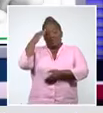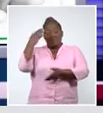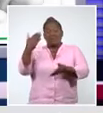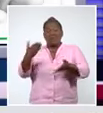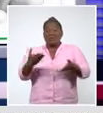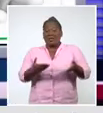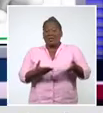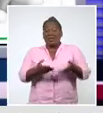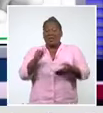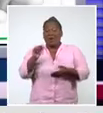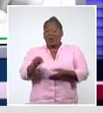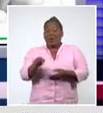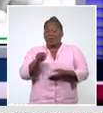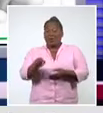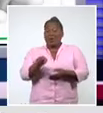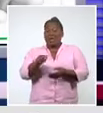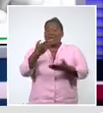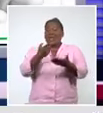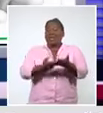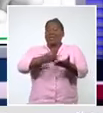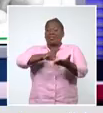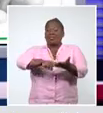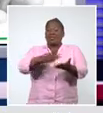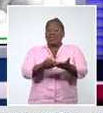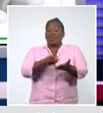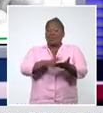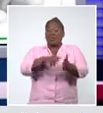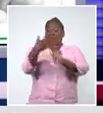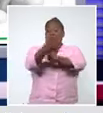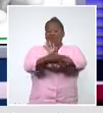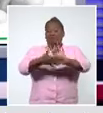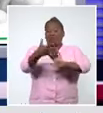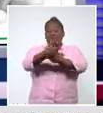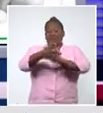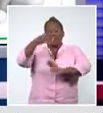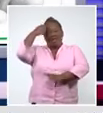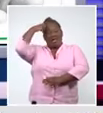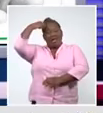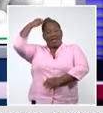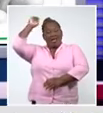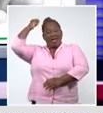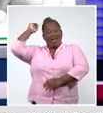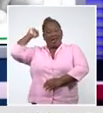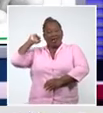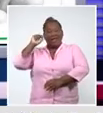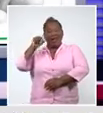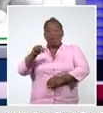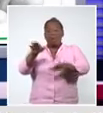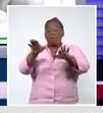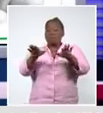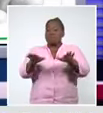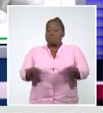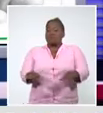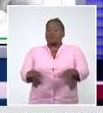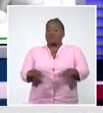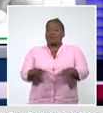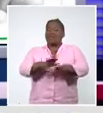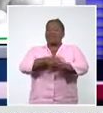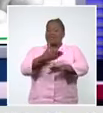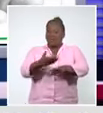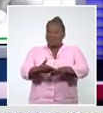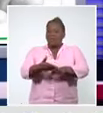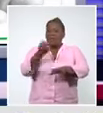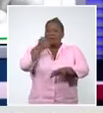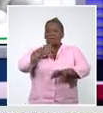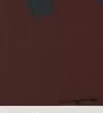a la transmisión la intérprete de lengua de señas Ania Reigada. Vamos a una pausa y luego retornamos para conocer la